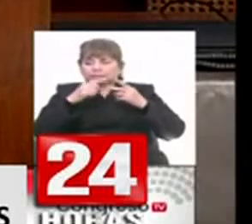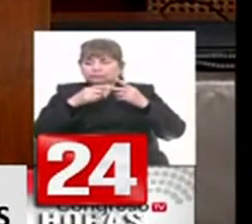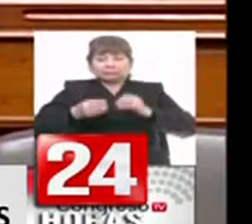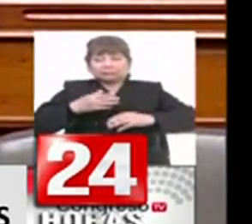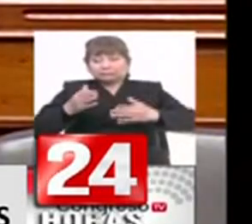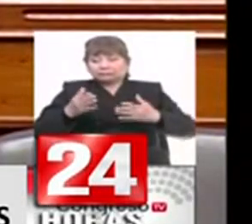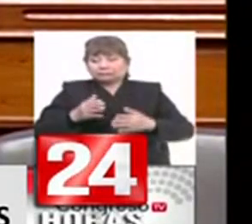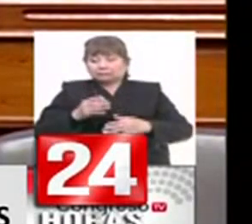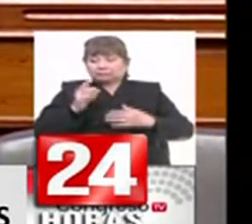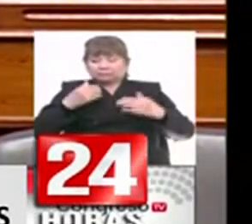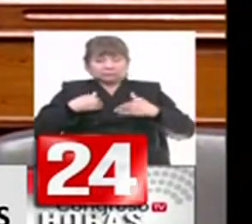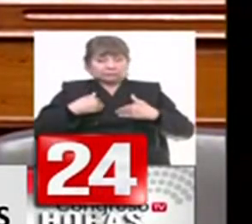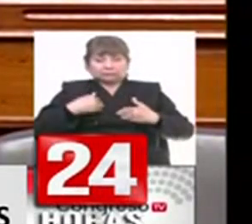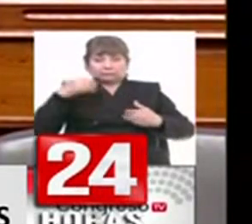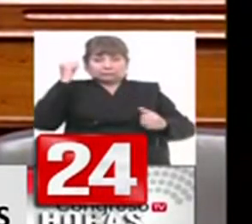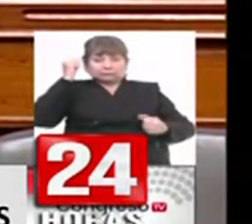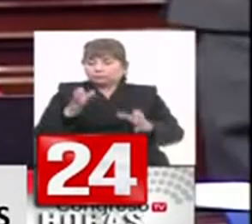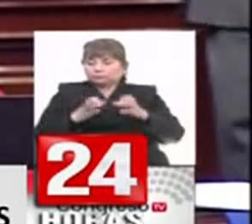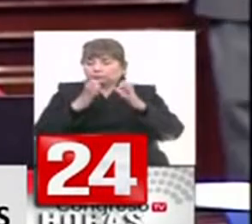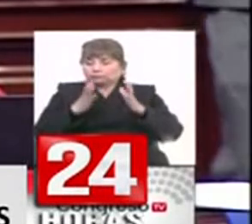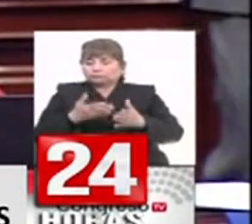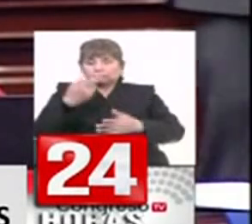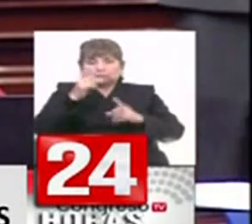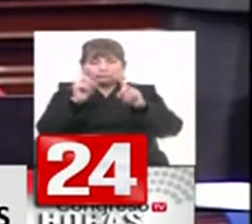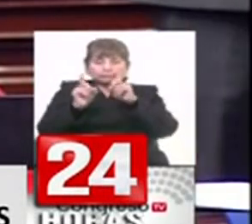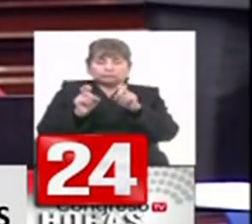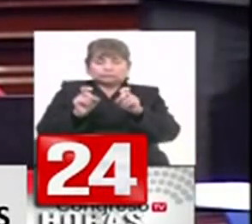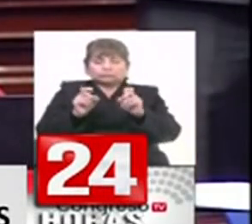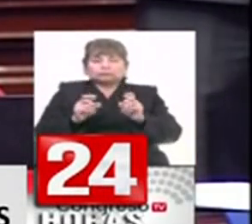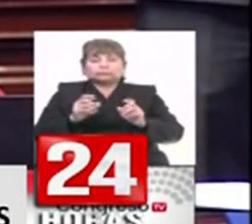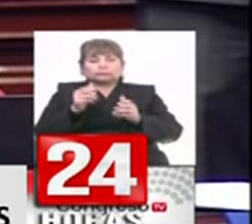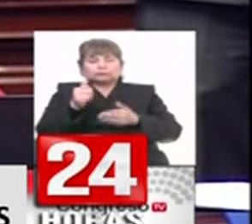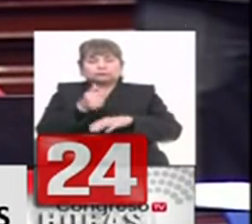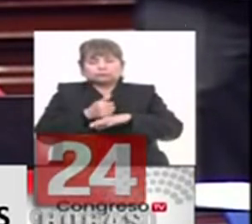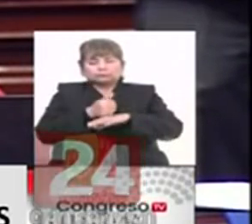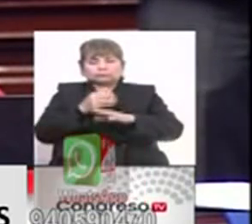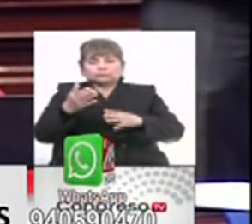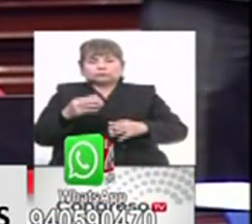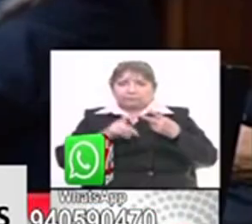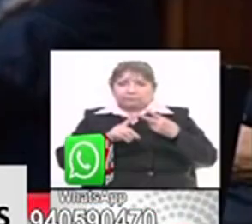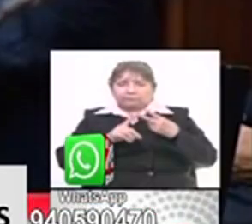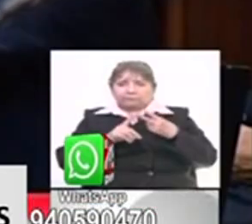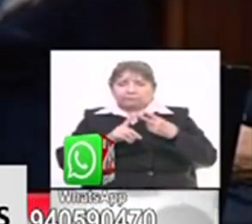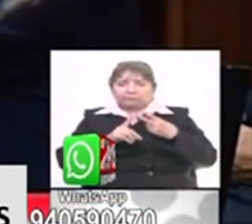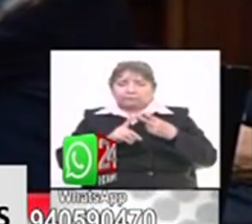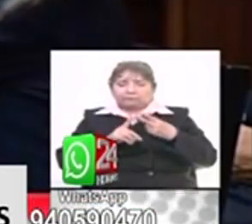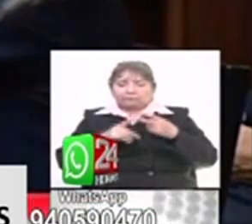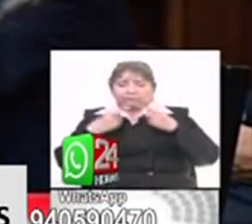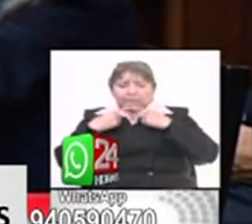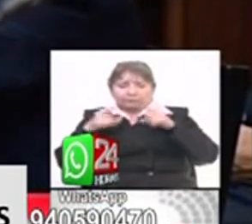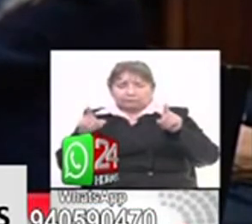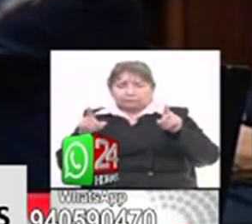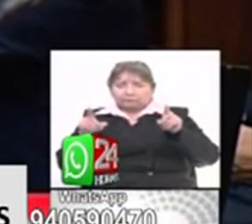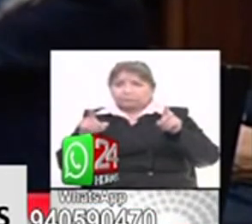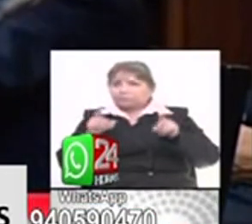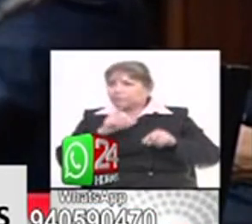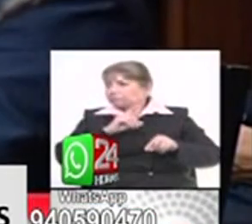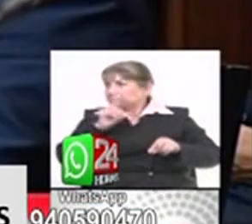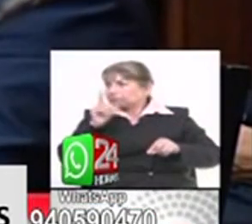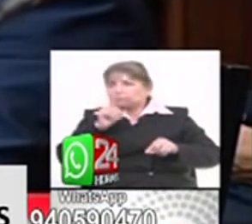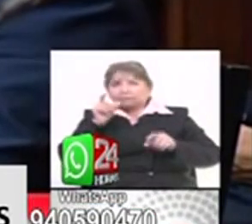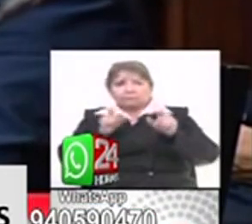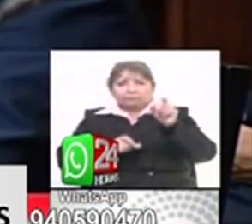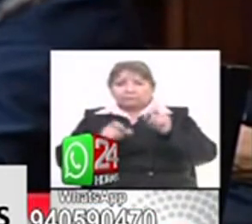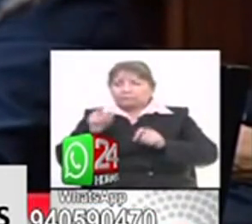Tras un debate en el Pleno, el Congreso decidió interpelar a Walter Ayala. El ministro de Defensa deberá responder ante